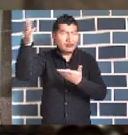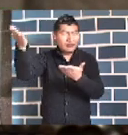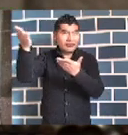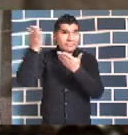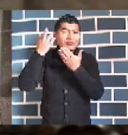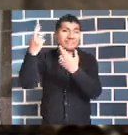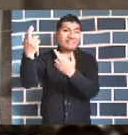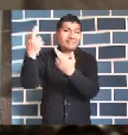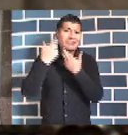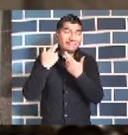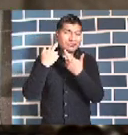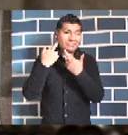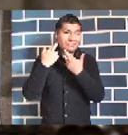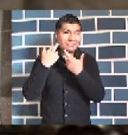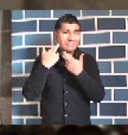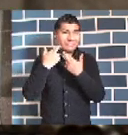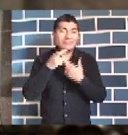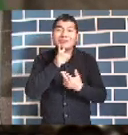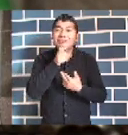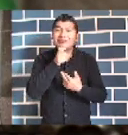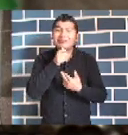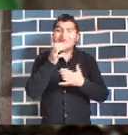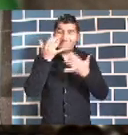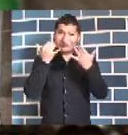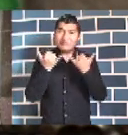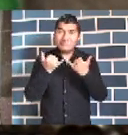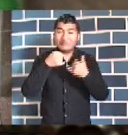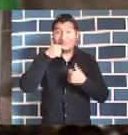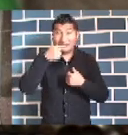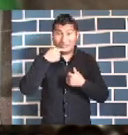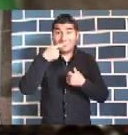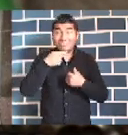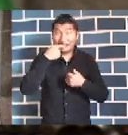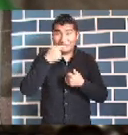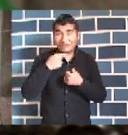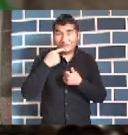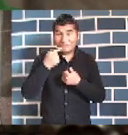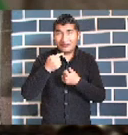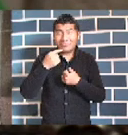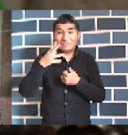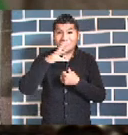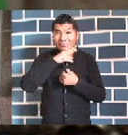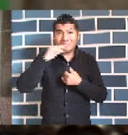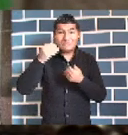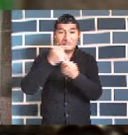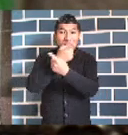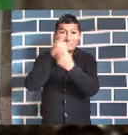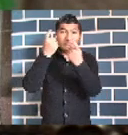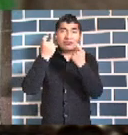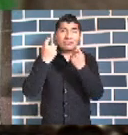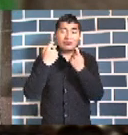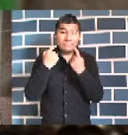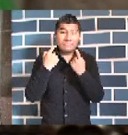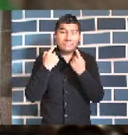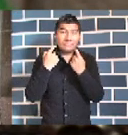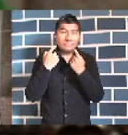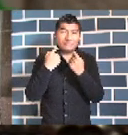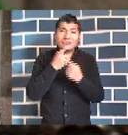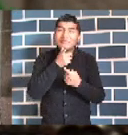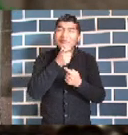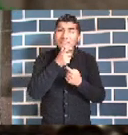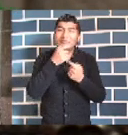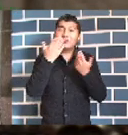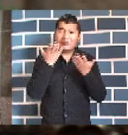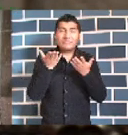respuesta quien hoy nos dice también y nos pregunta nos pregunta quién